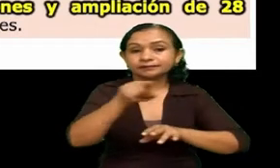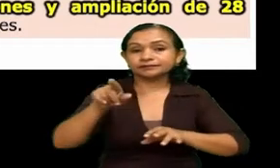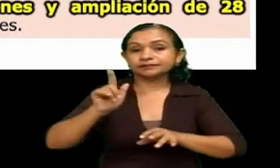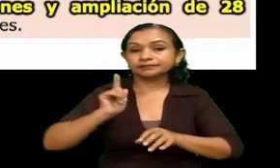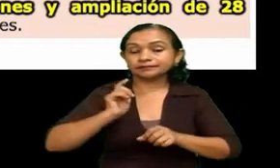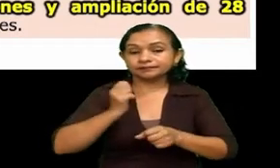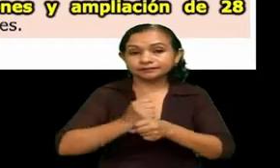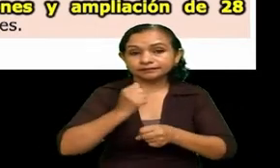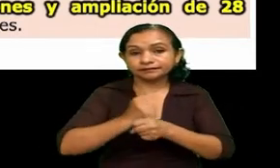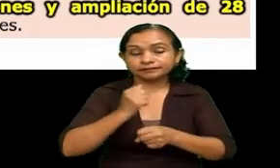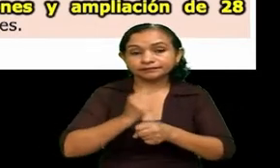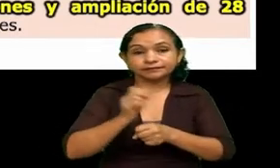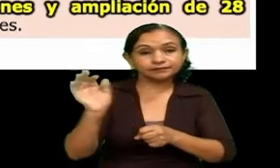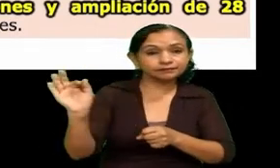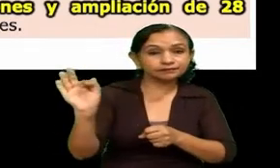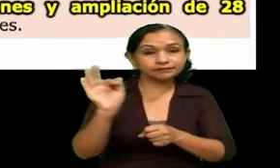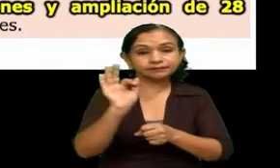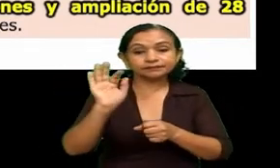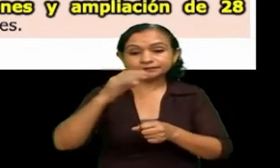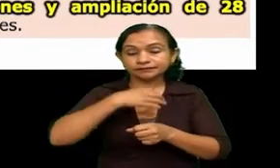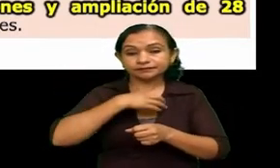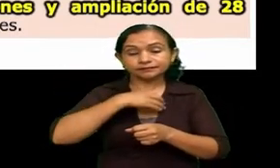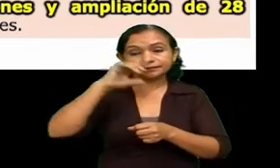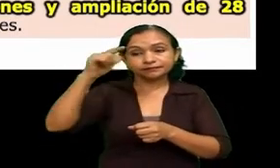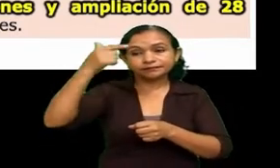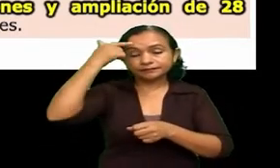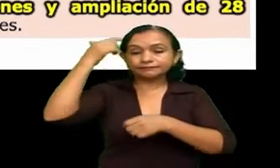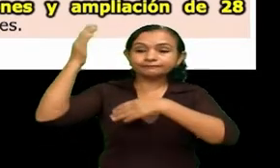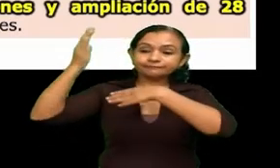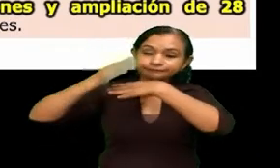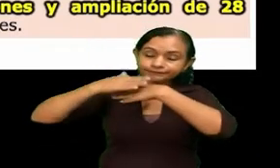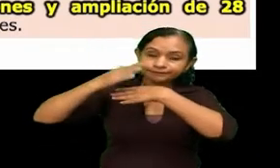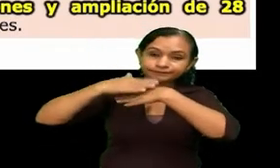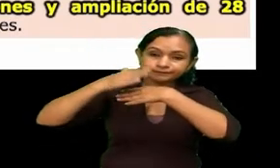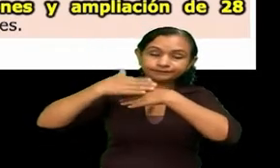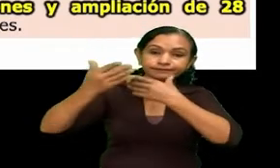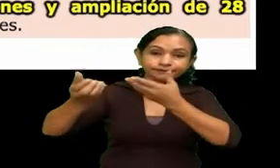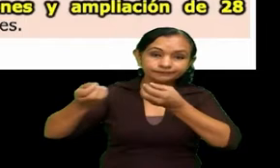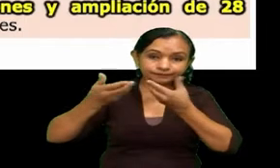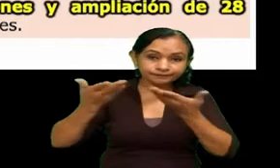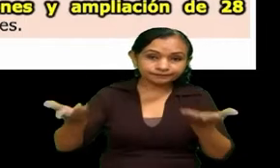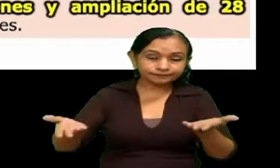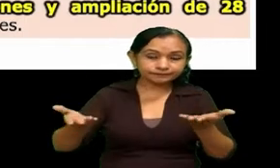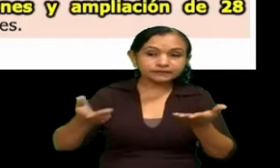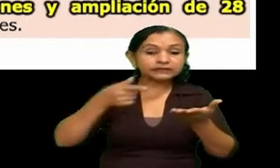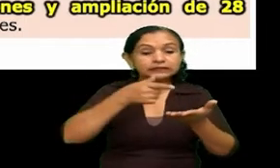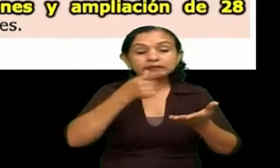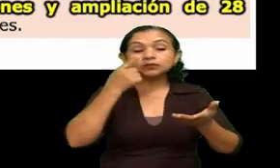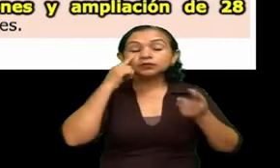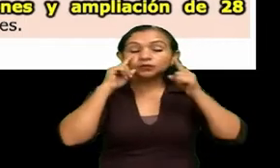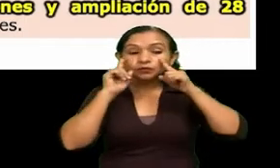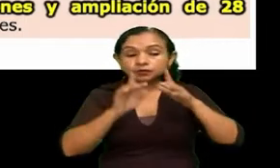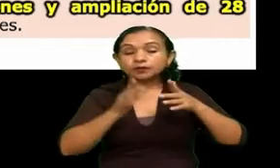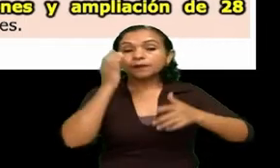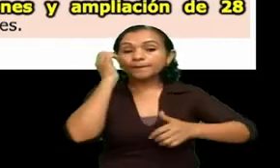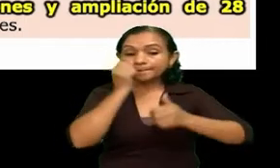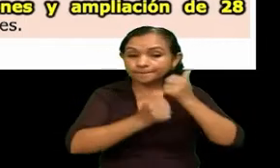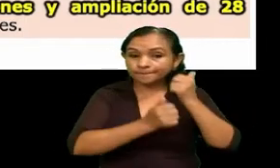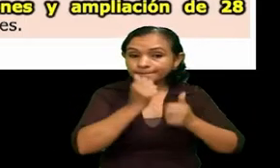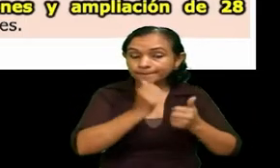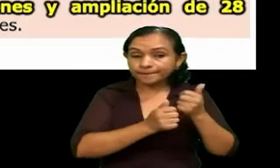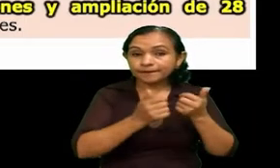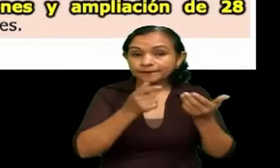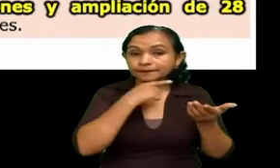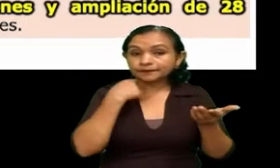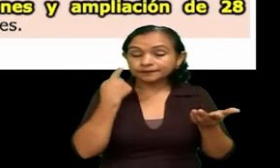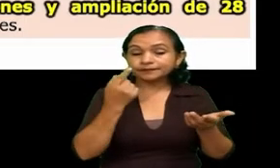la forma en que nuestro gobierno ha orientado que ante eventualidades de cualquier tipo o actividades festivas